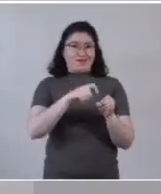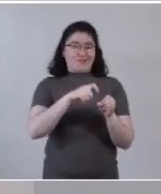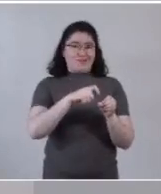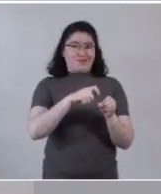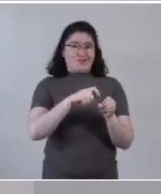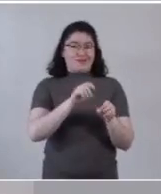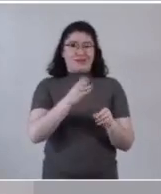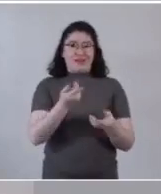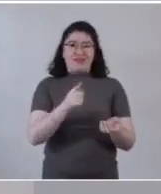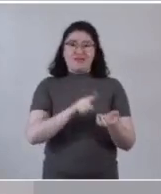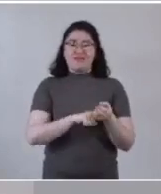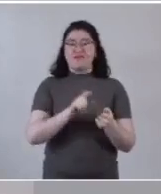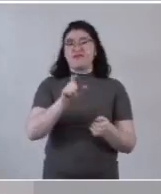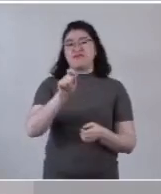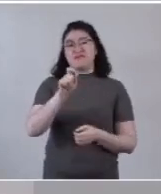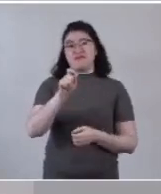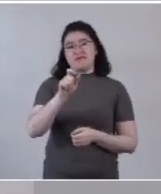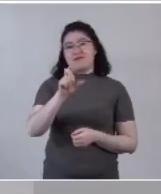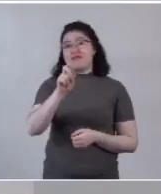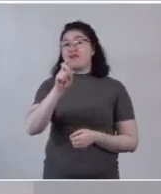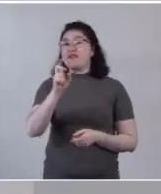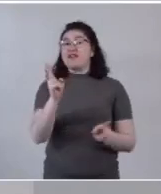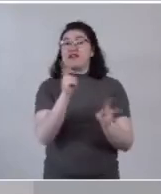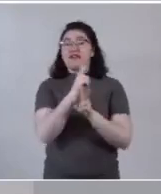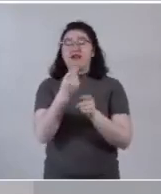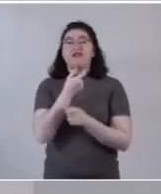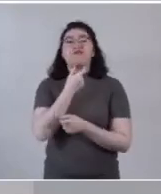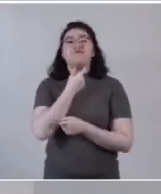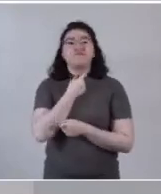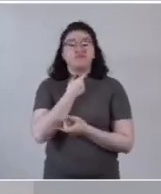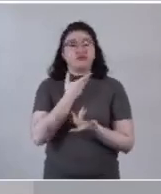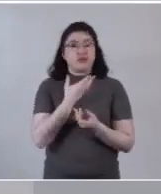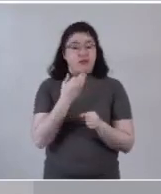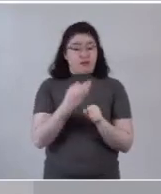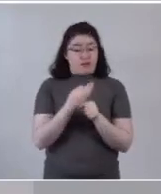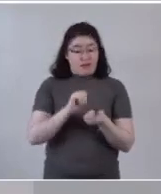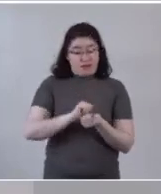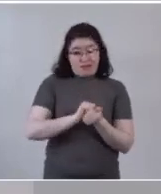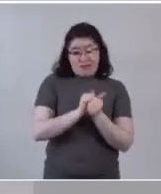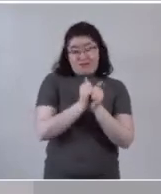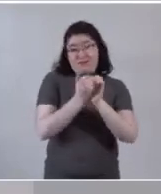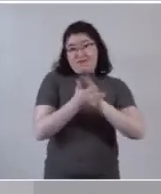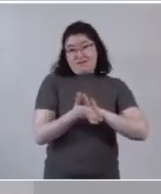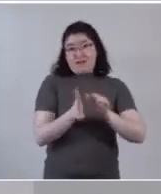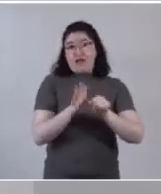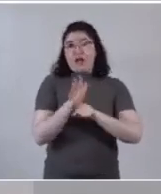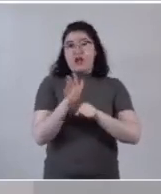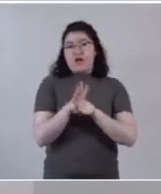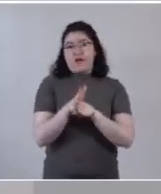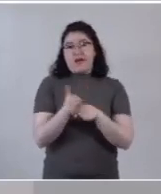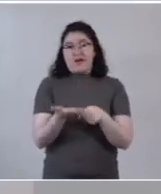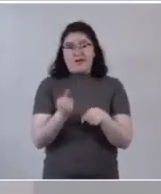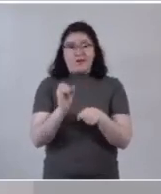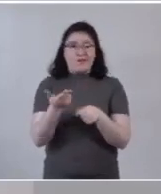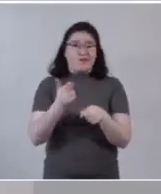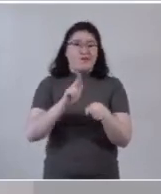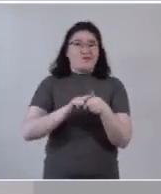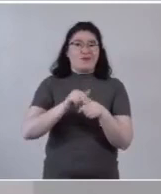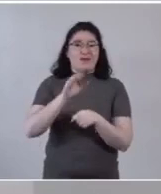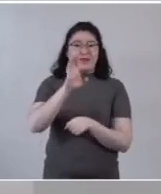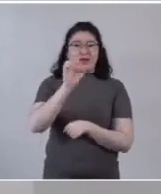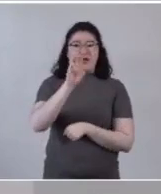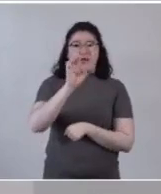30 ventiladores. Entonces, a la hora de convertirse a hospitales COVID, se pasan pacientes o se cambian